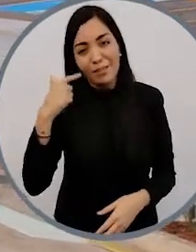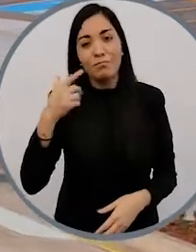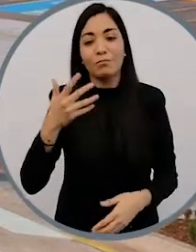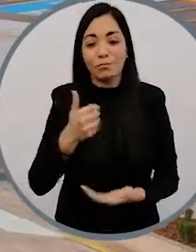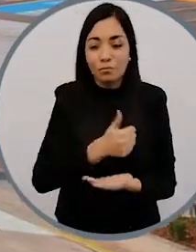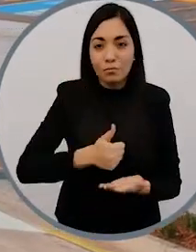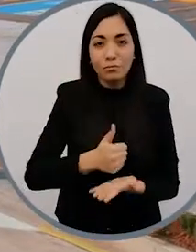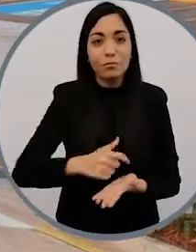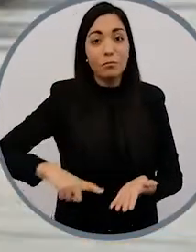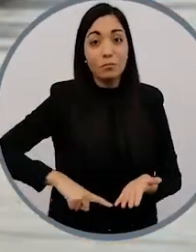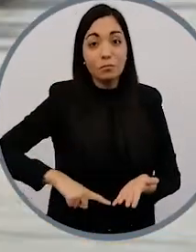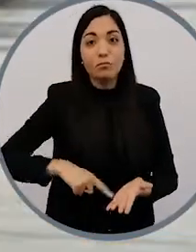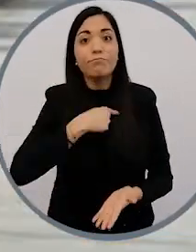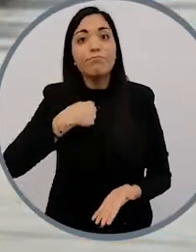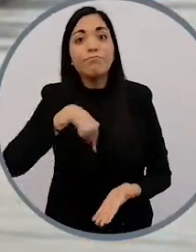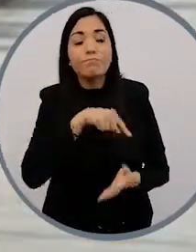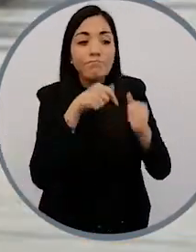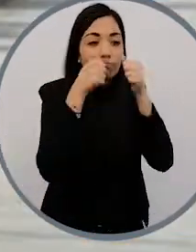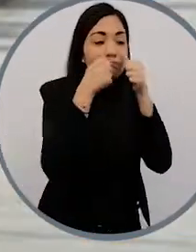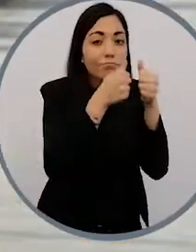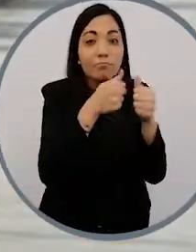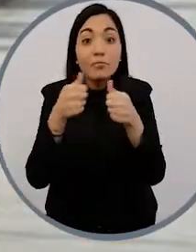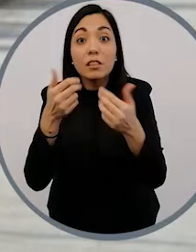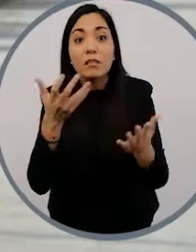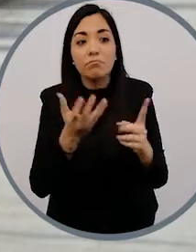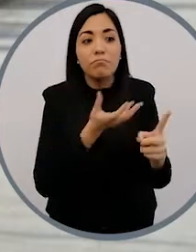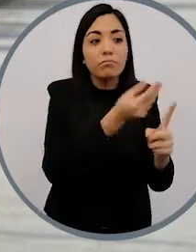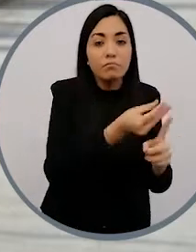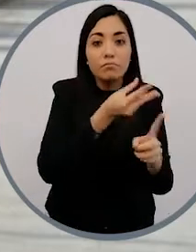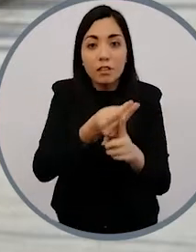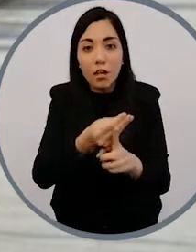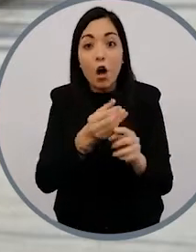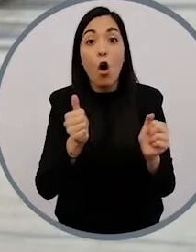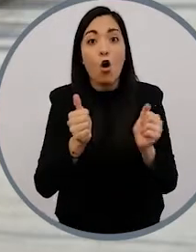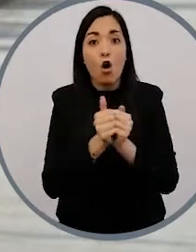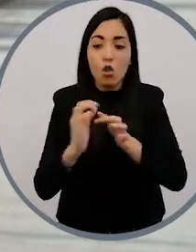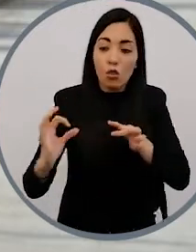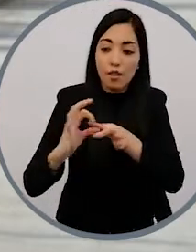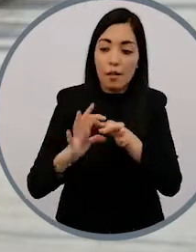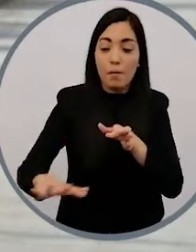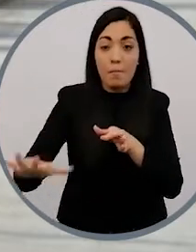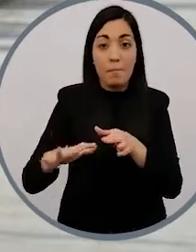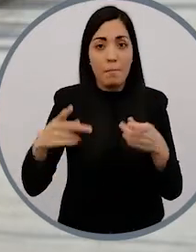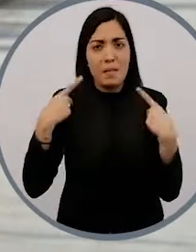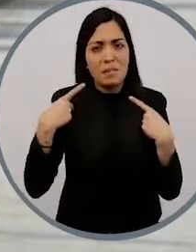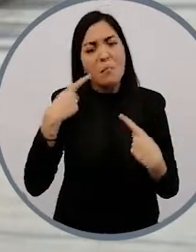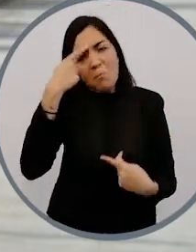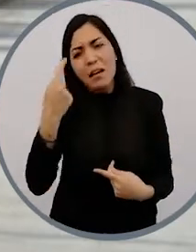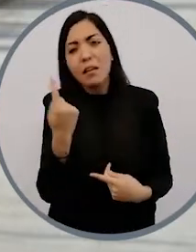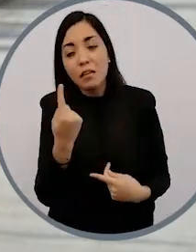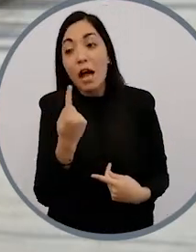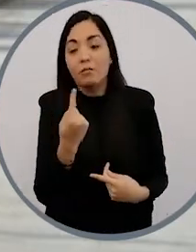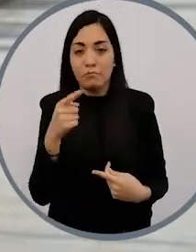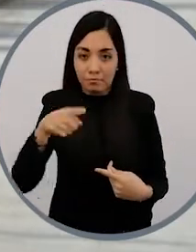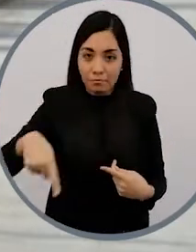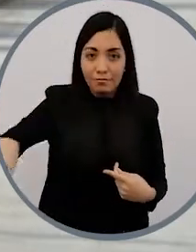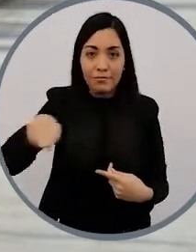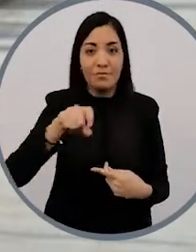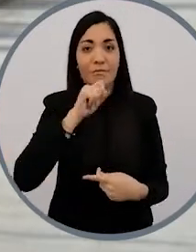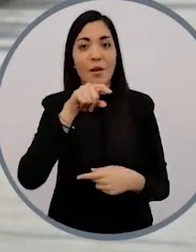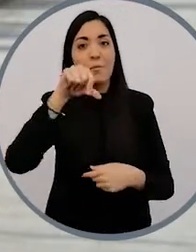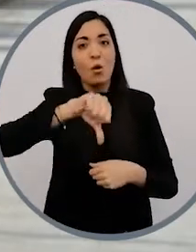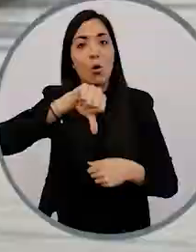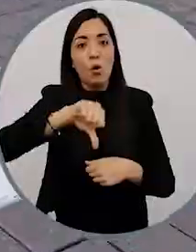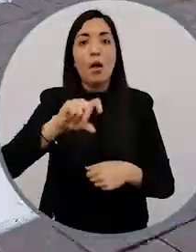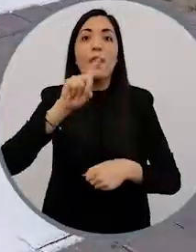Nosotros como Guadalajara, como ciudad, como gobierno, estamos al pendiente de darle continuidad al mantenimiento junto con los colonos de este tipo de obras. ¿Para qué? Para